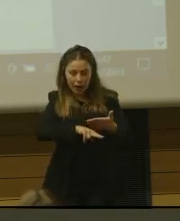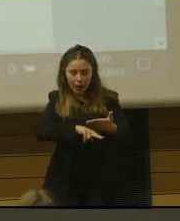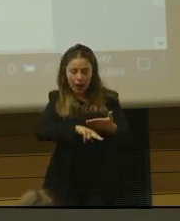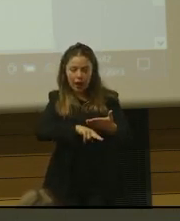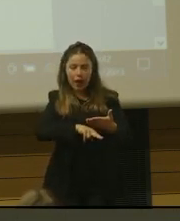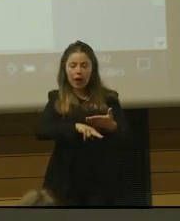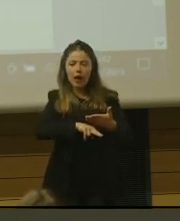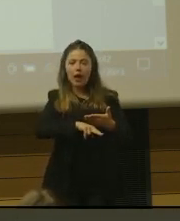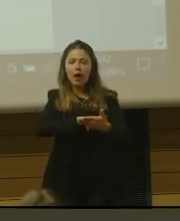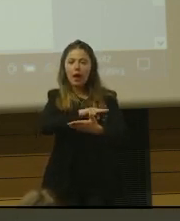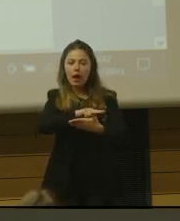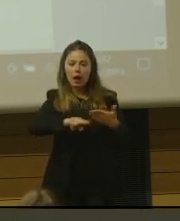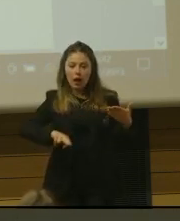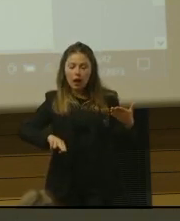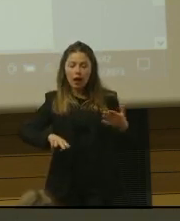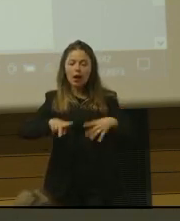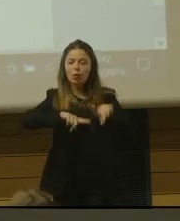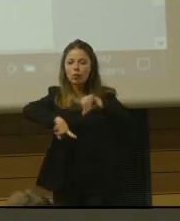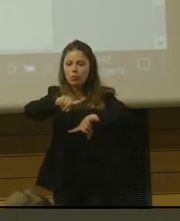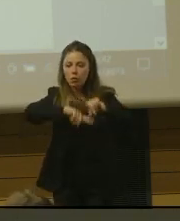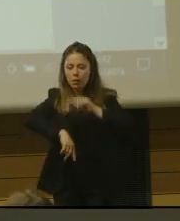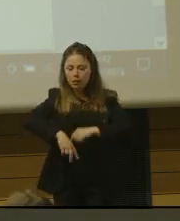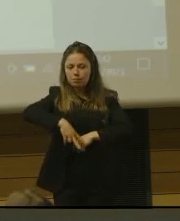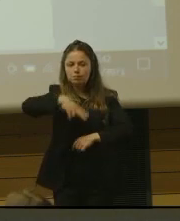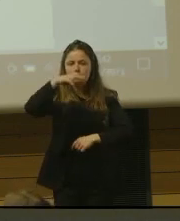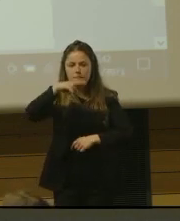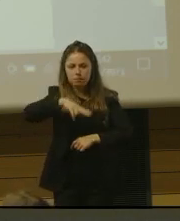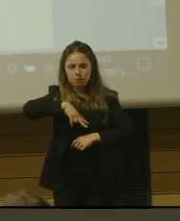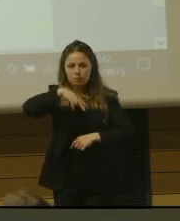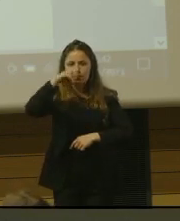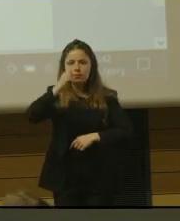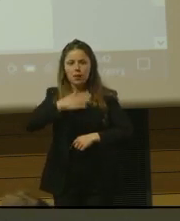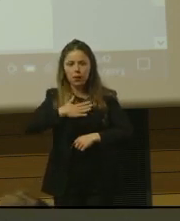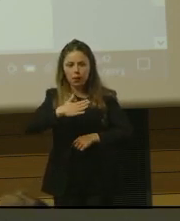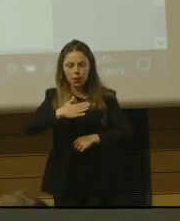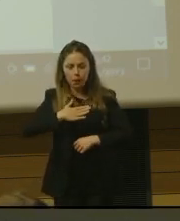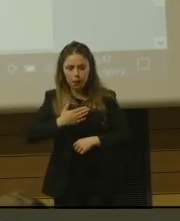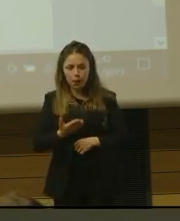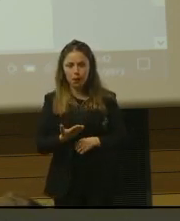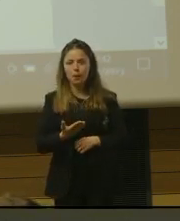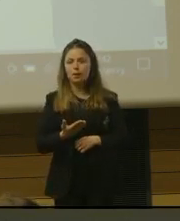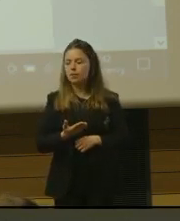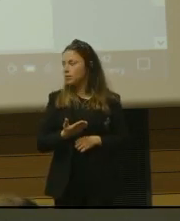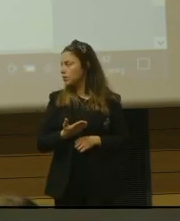tenían un gran problema de respiración, o sea, de